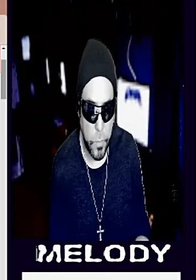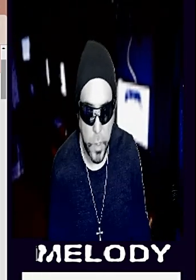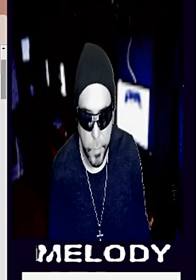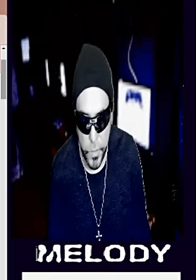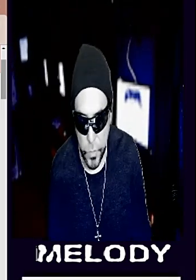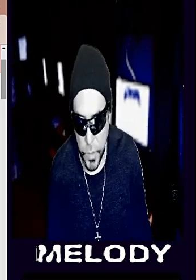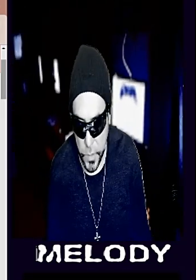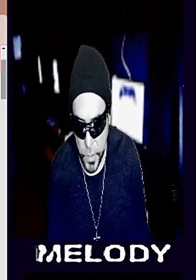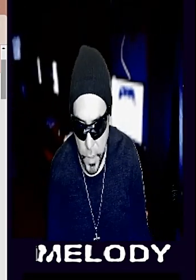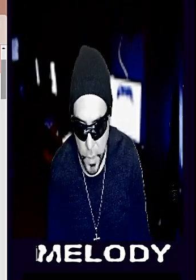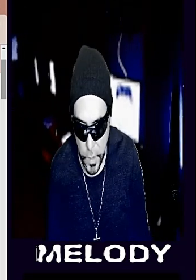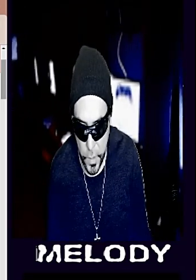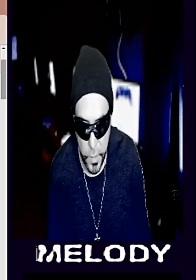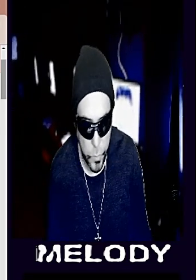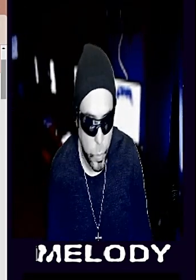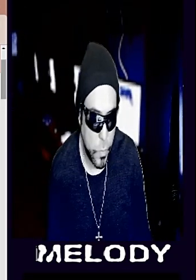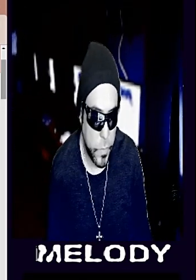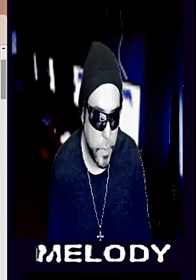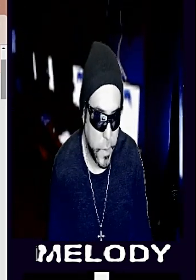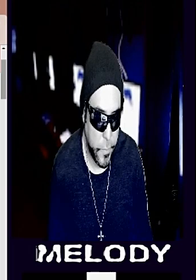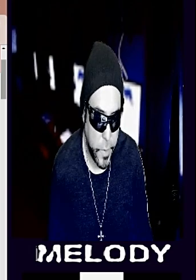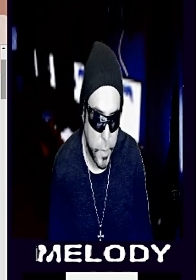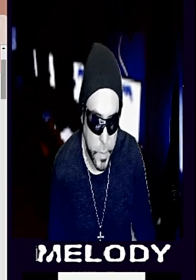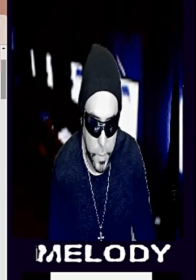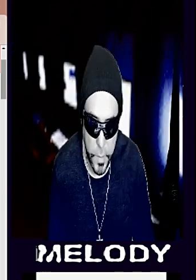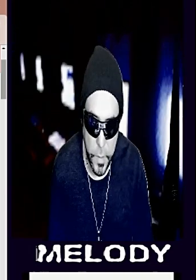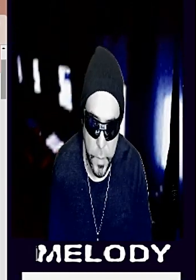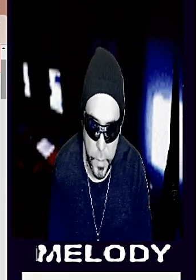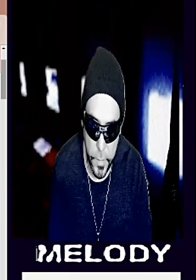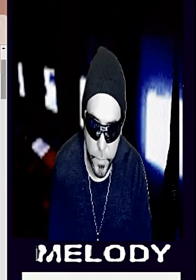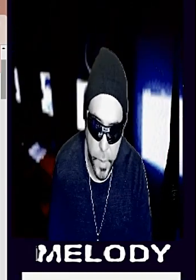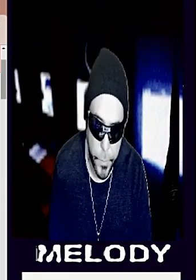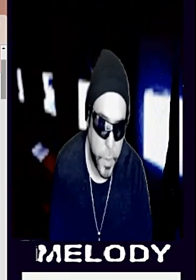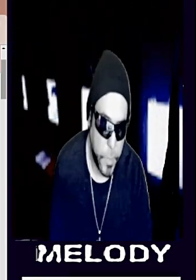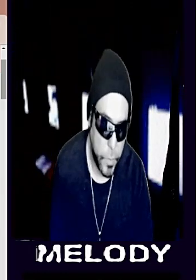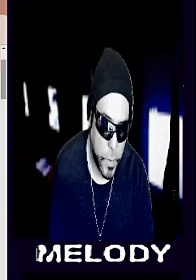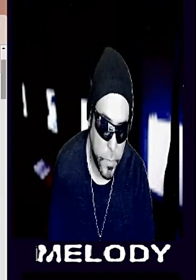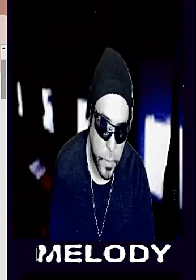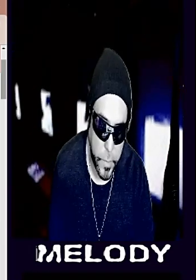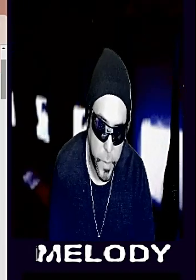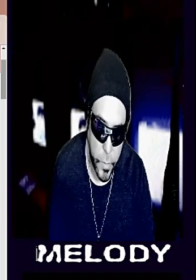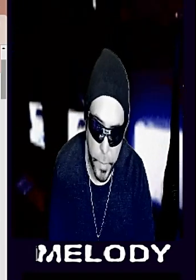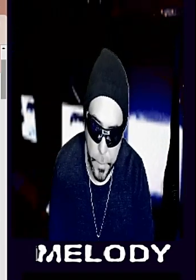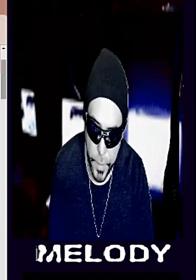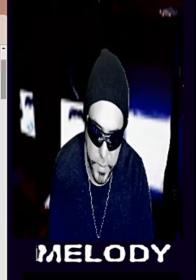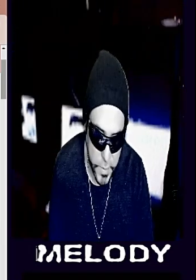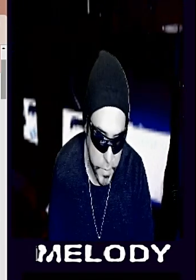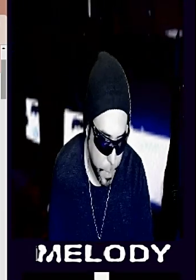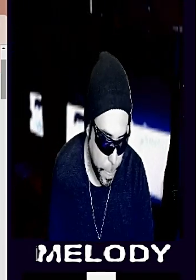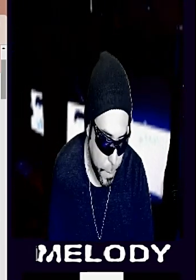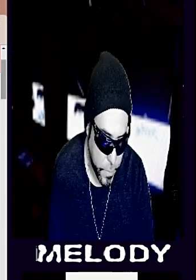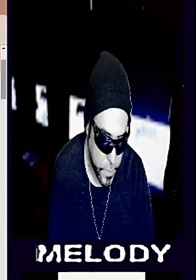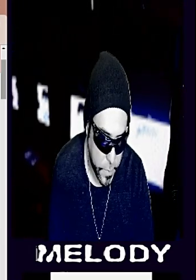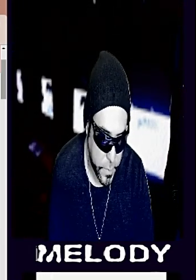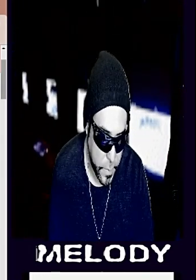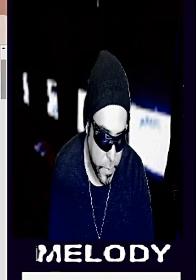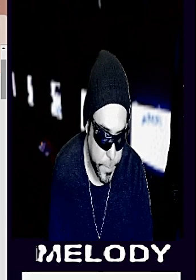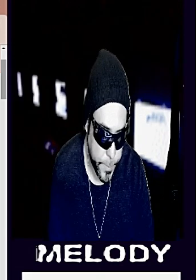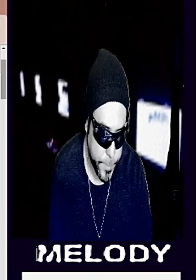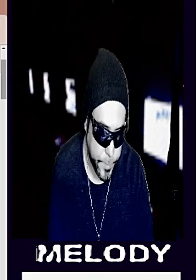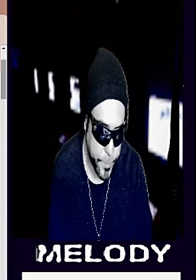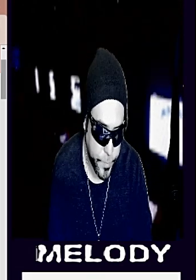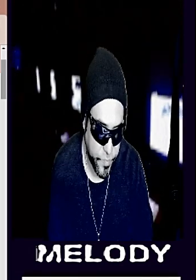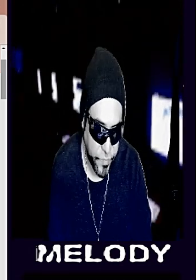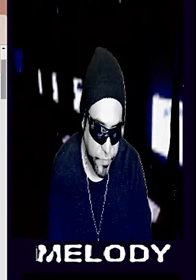soy empleado, no nada más soy dueño de Cibercafé, también me ha tocado estar trabajando ahí para empresas, entonces